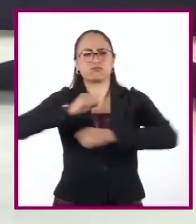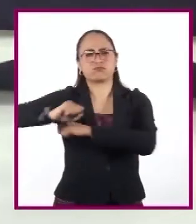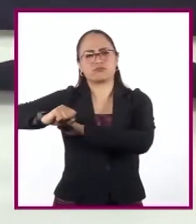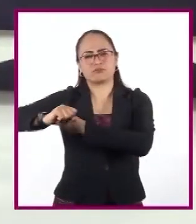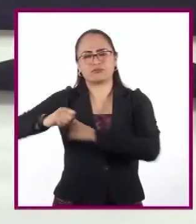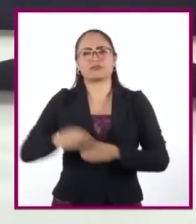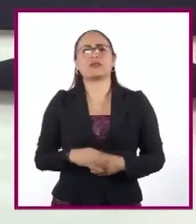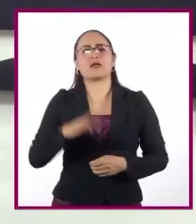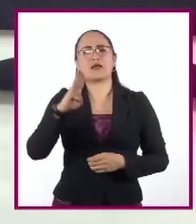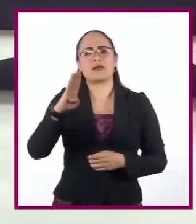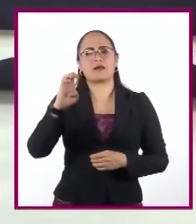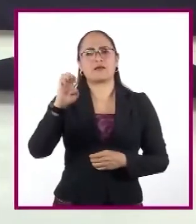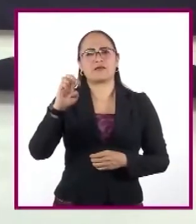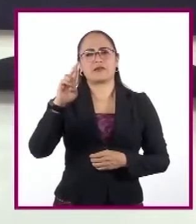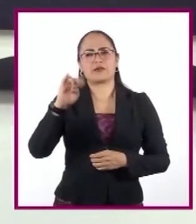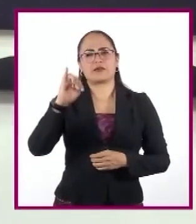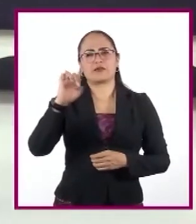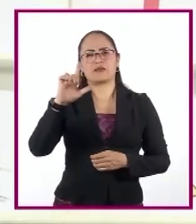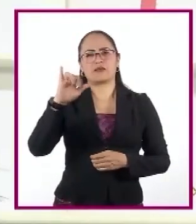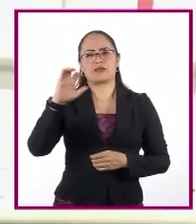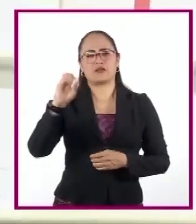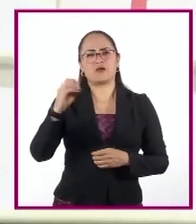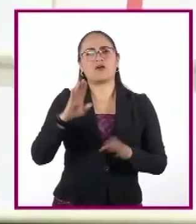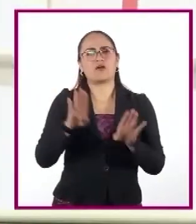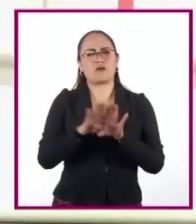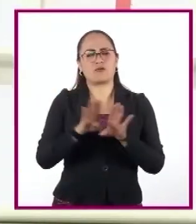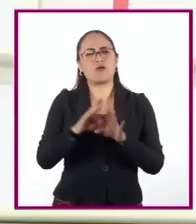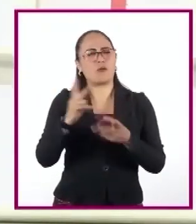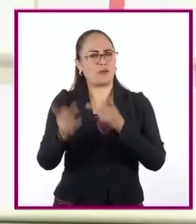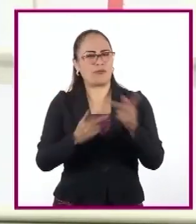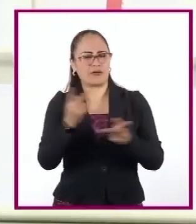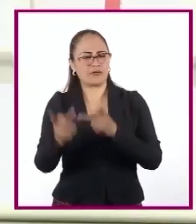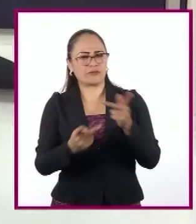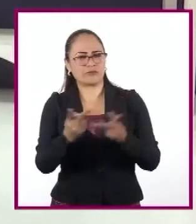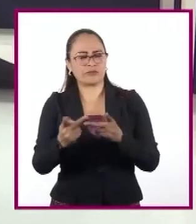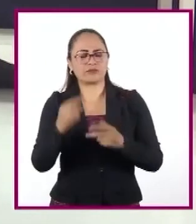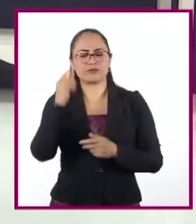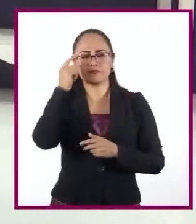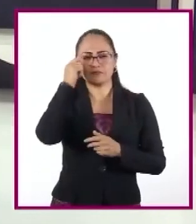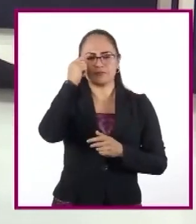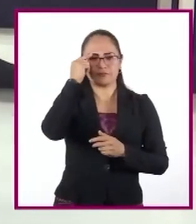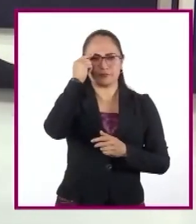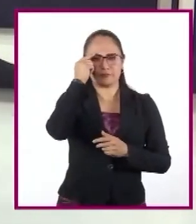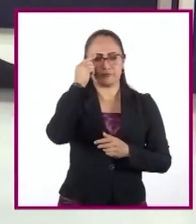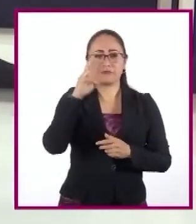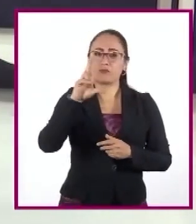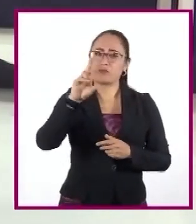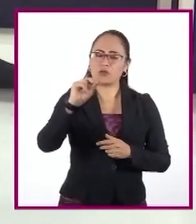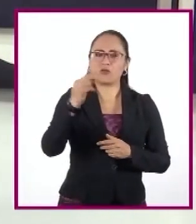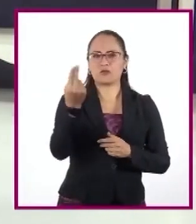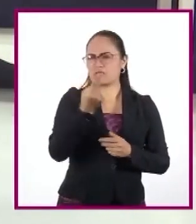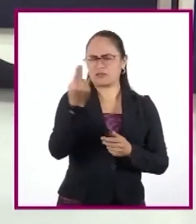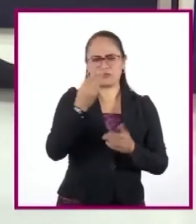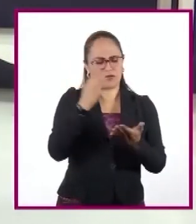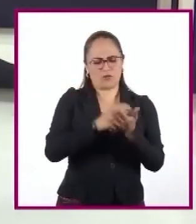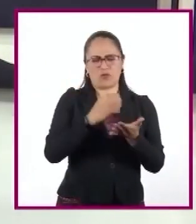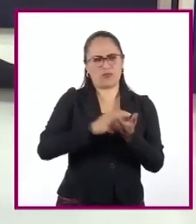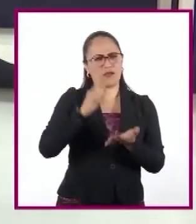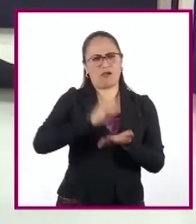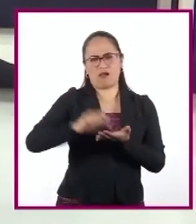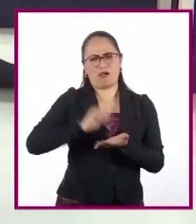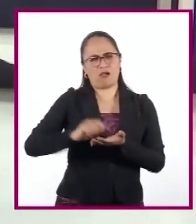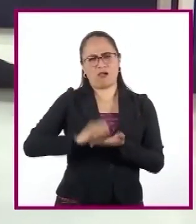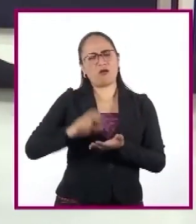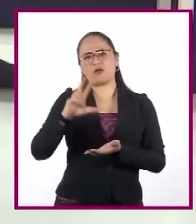del berilio y otros elementos a través de las siguientes preguntas. No es necesario que registren en su libreta.